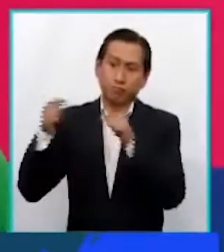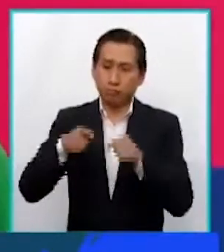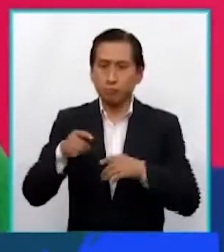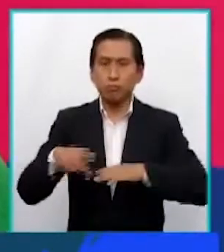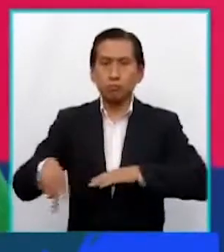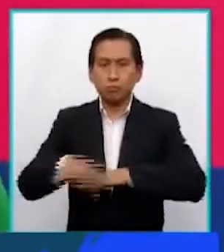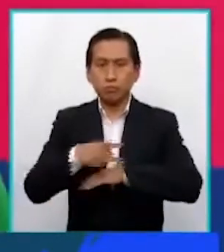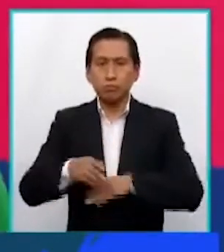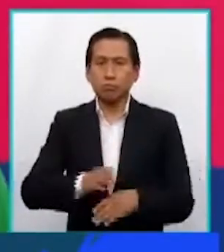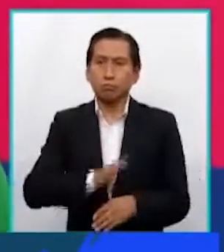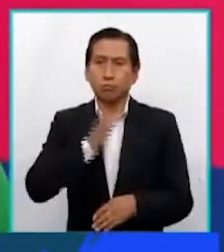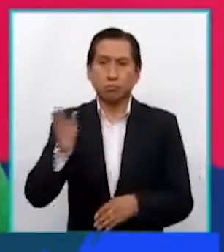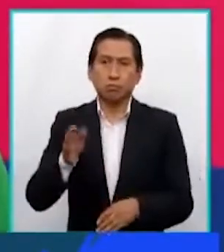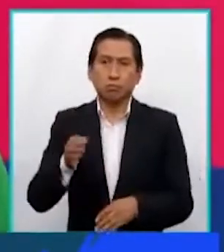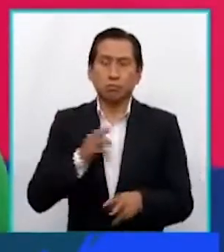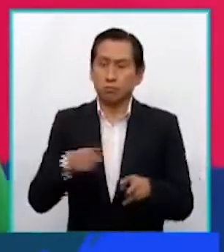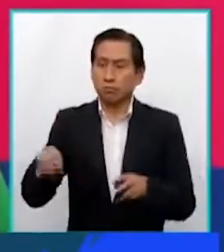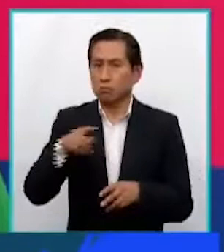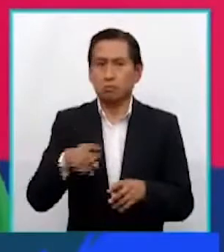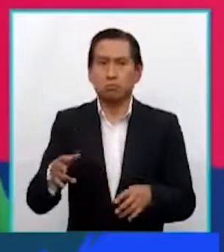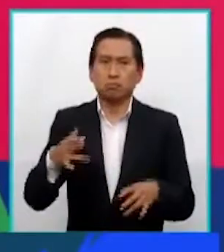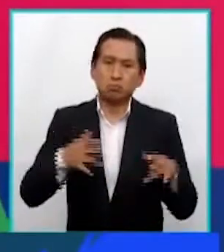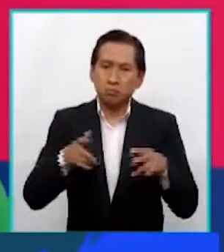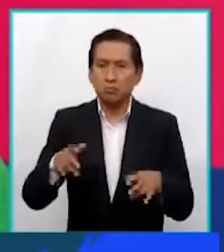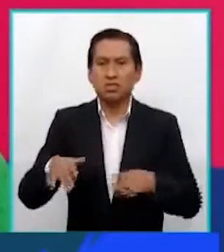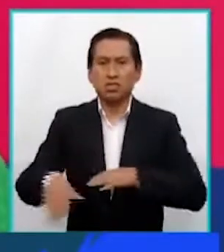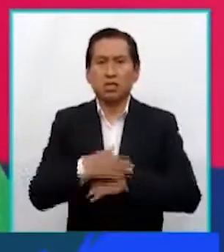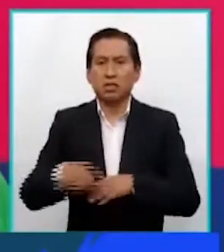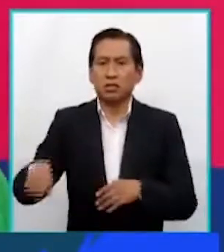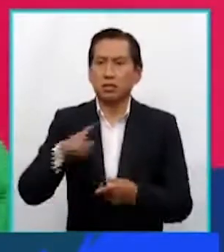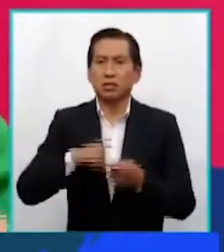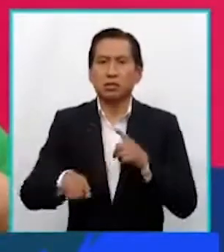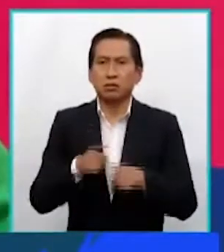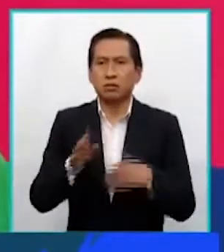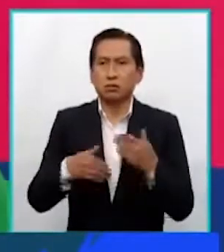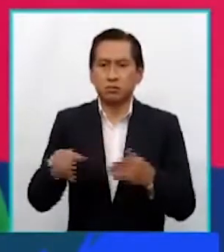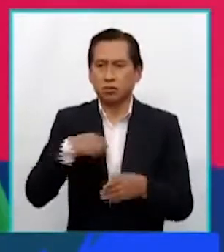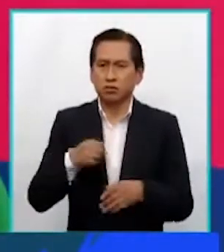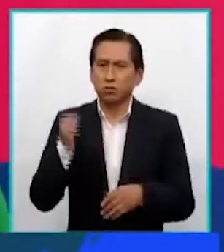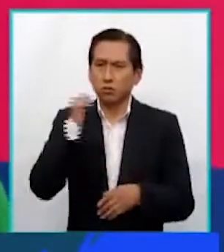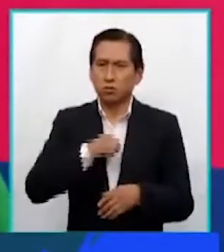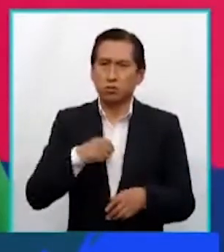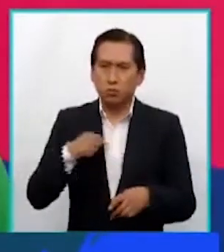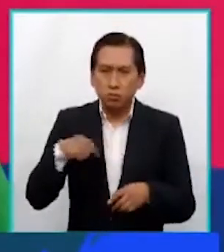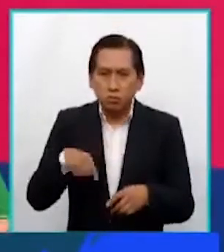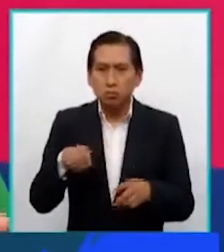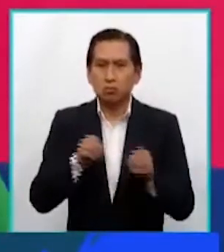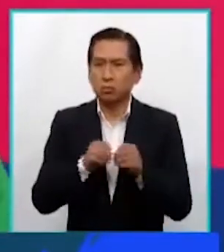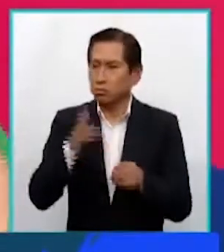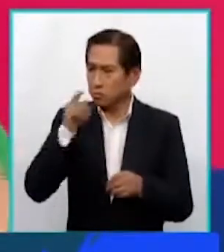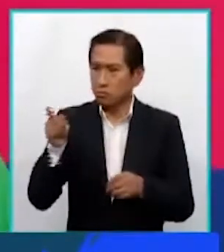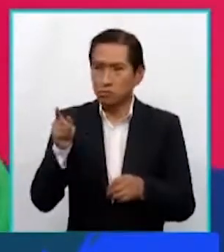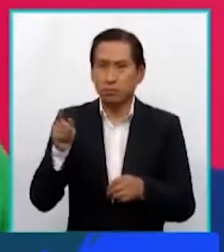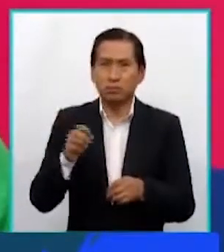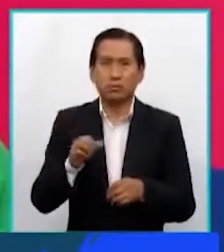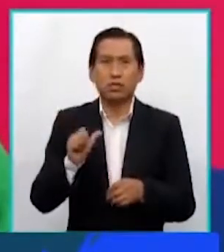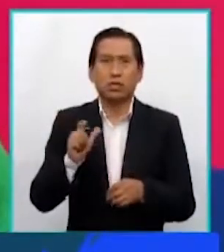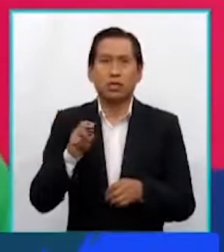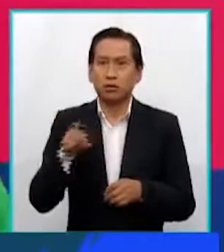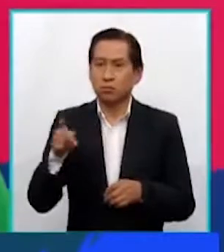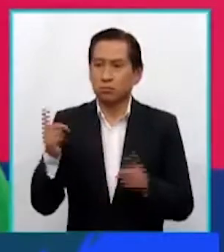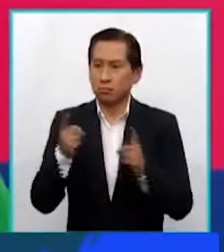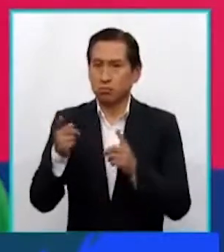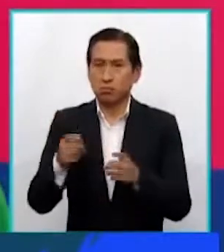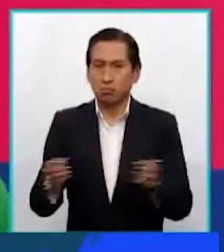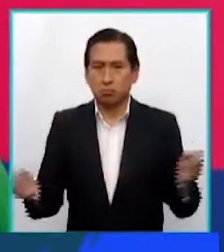Prado caminando y veo que estaban rapeando en la calle los amigos Lustras. Digo, qué guaso, me voy a acercar. Y estaba el Alan ahí, él había gestionado